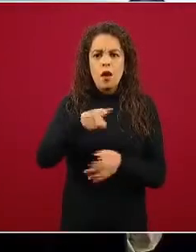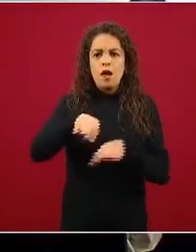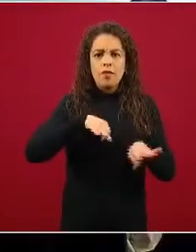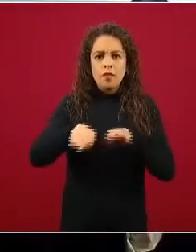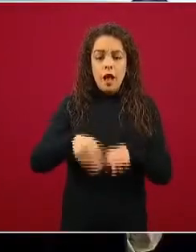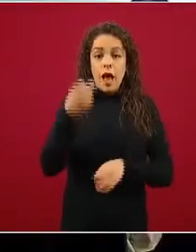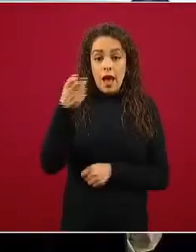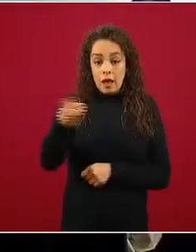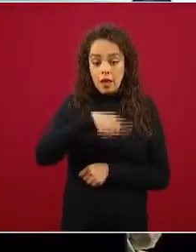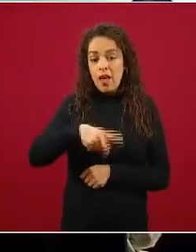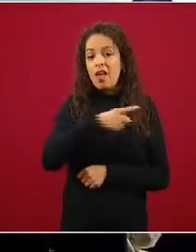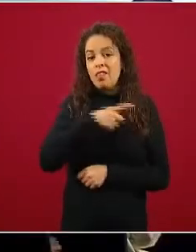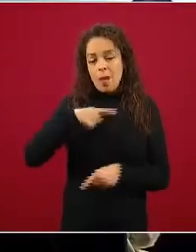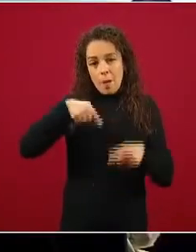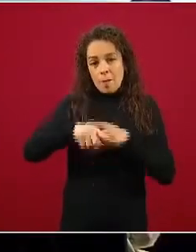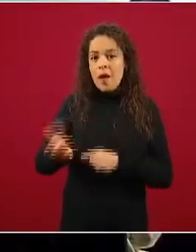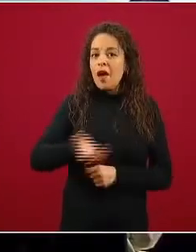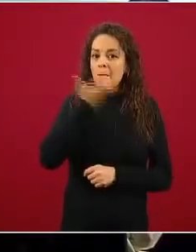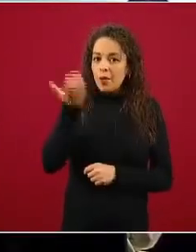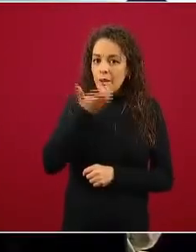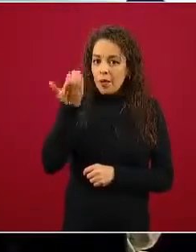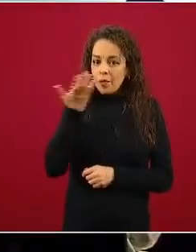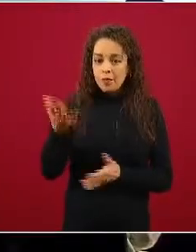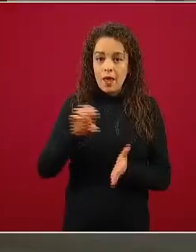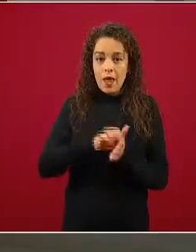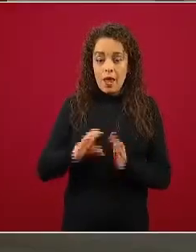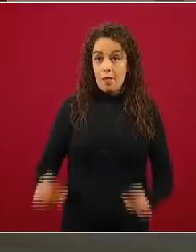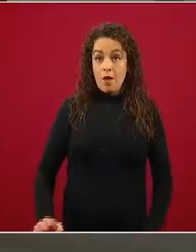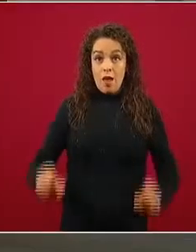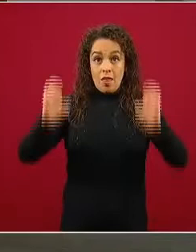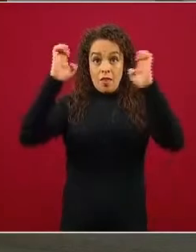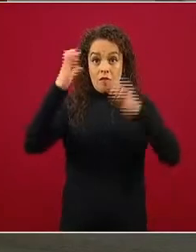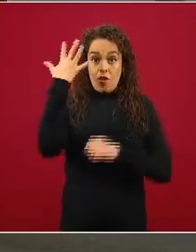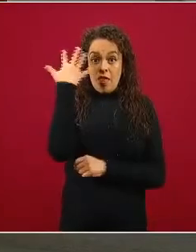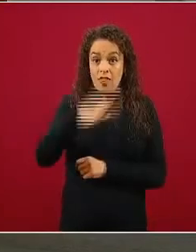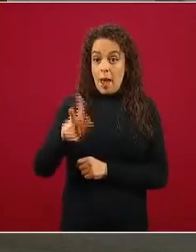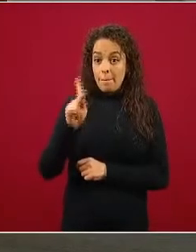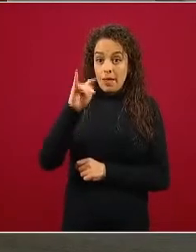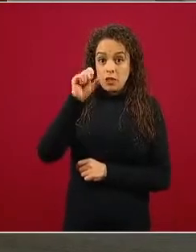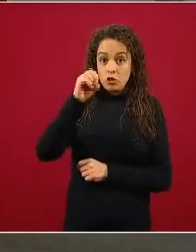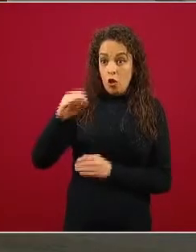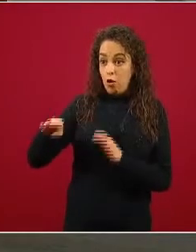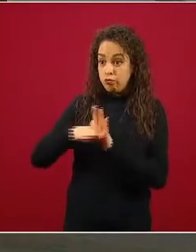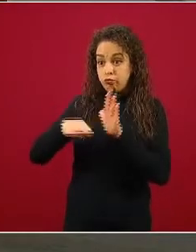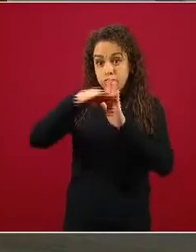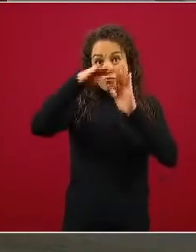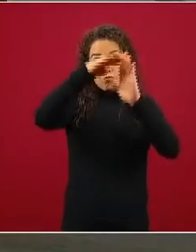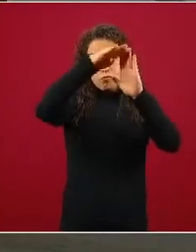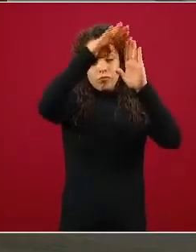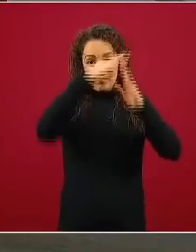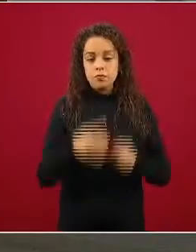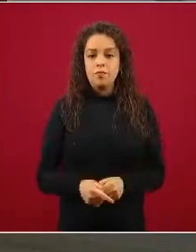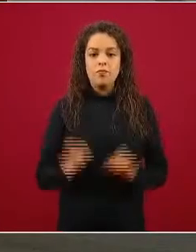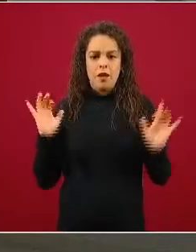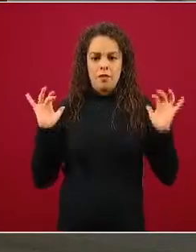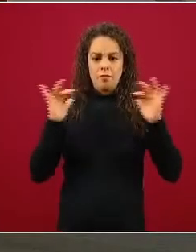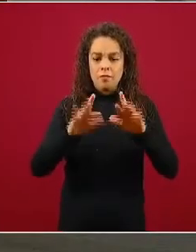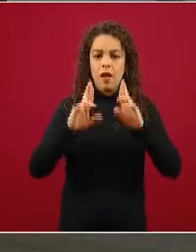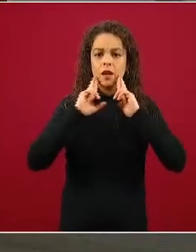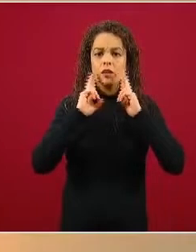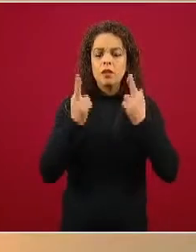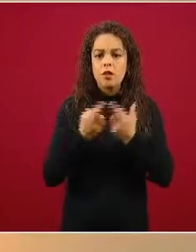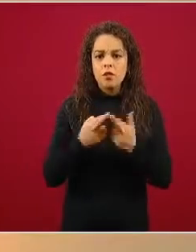El hecho de que en un edificio de 10 pisos, para poner un ejemplo, y se va a tener una reunión en donde están